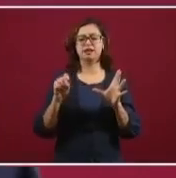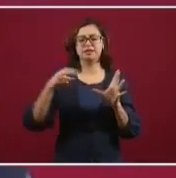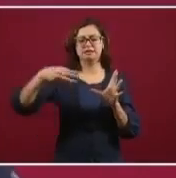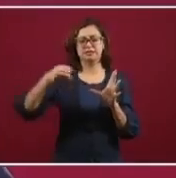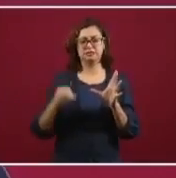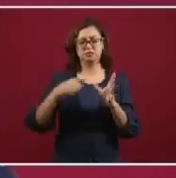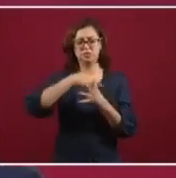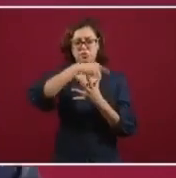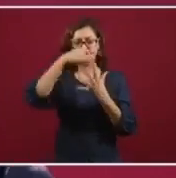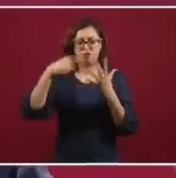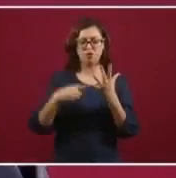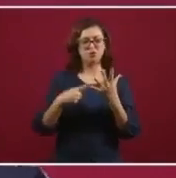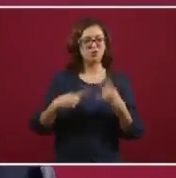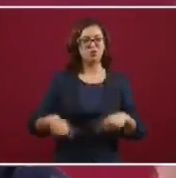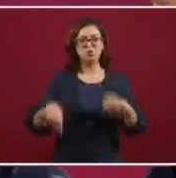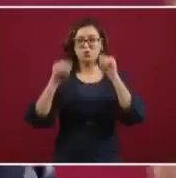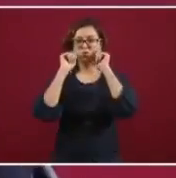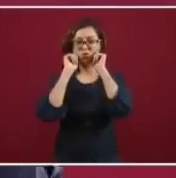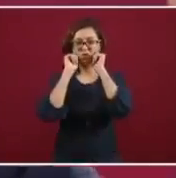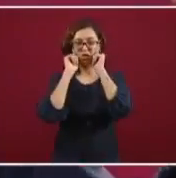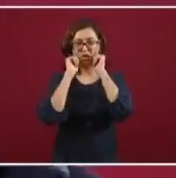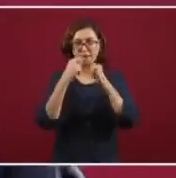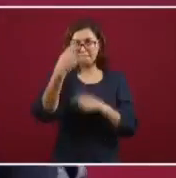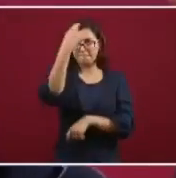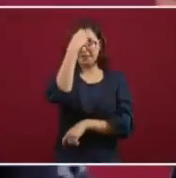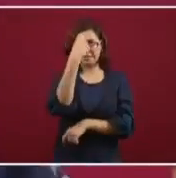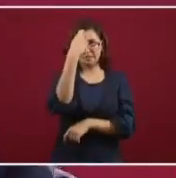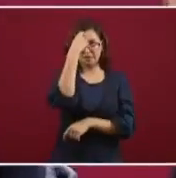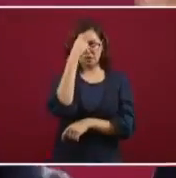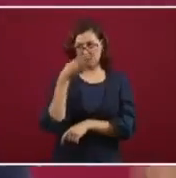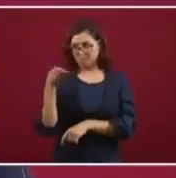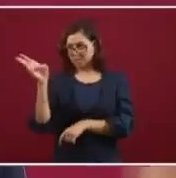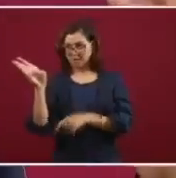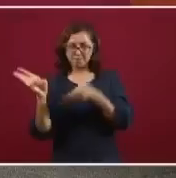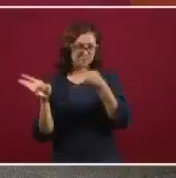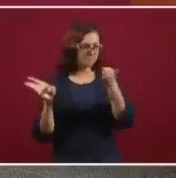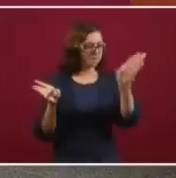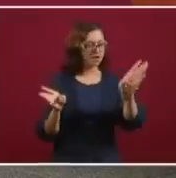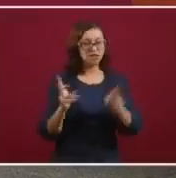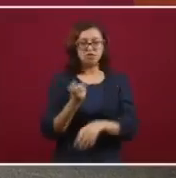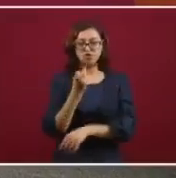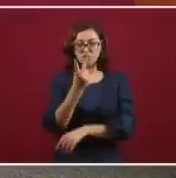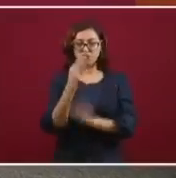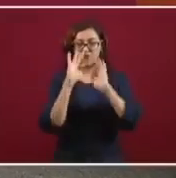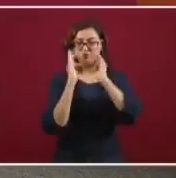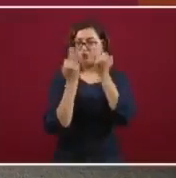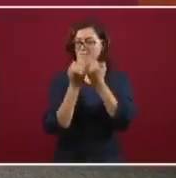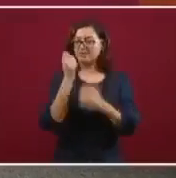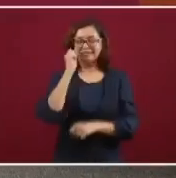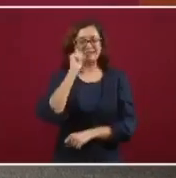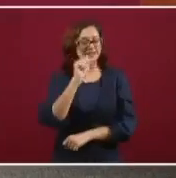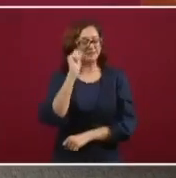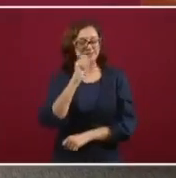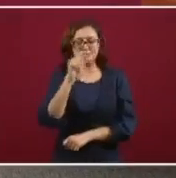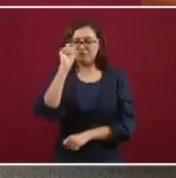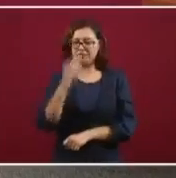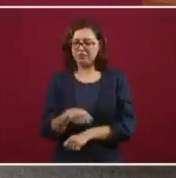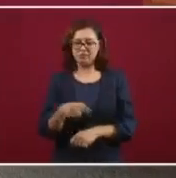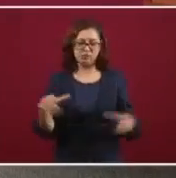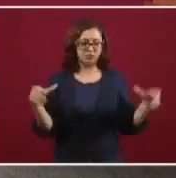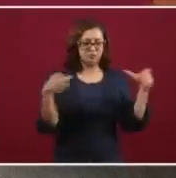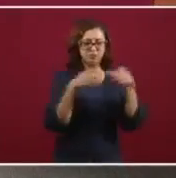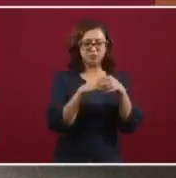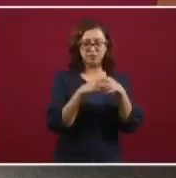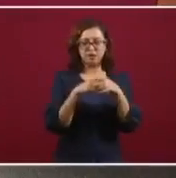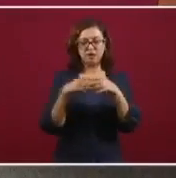Pero las dos corrientes de pensamiento que han existido en la historia siempre es